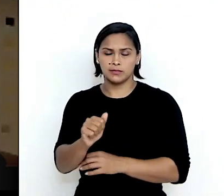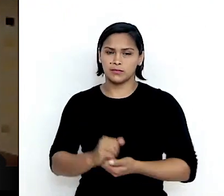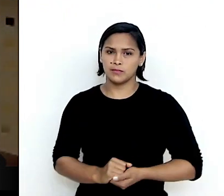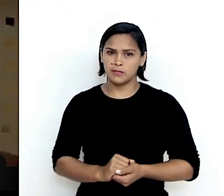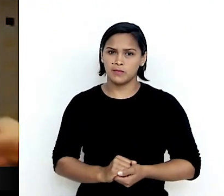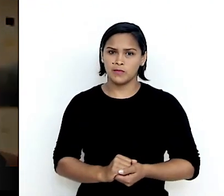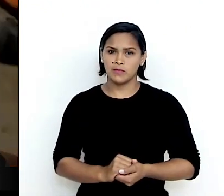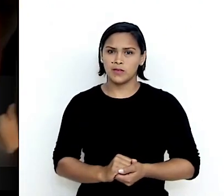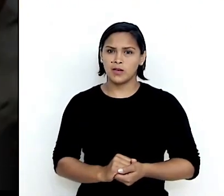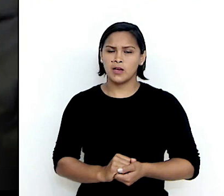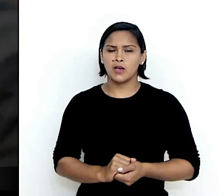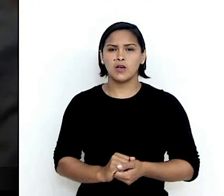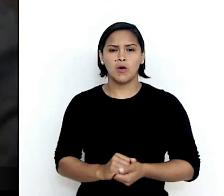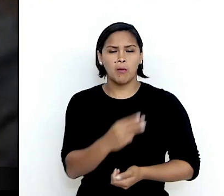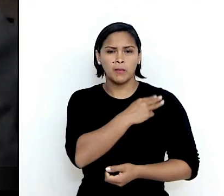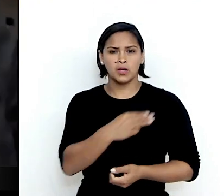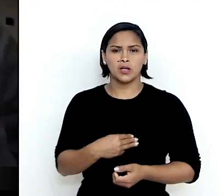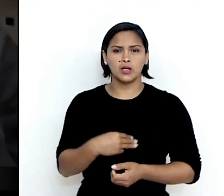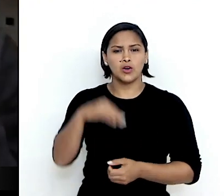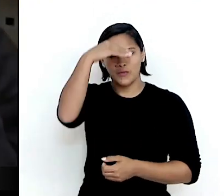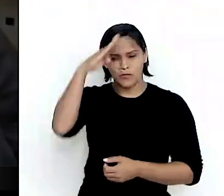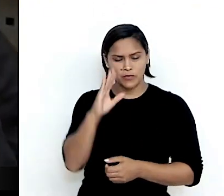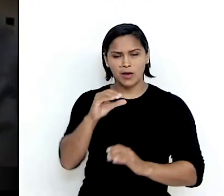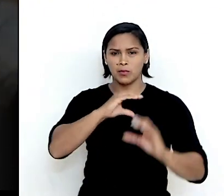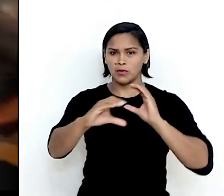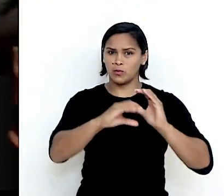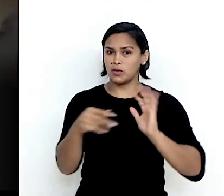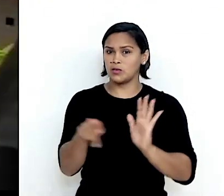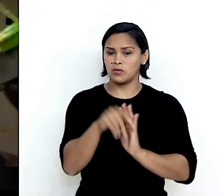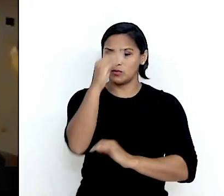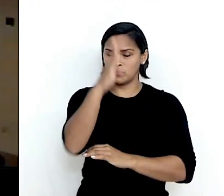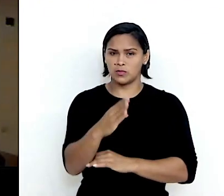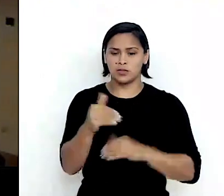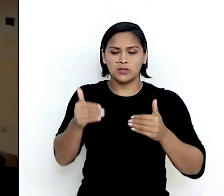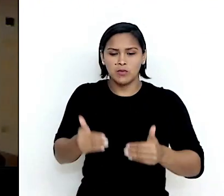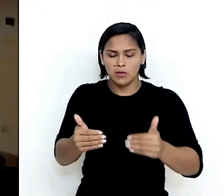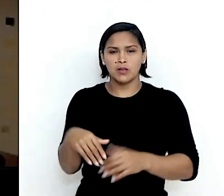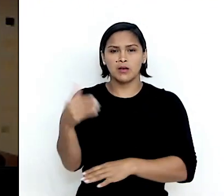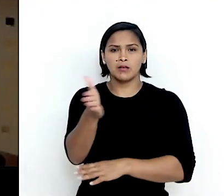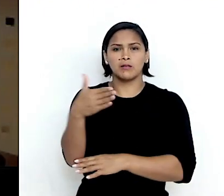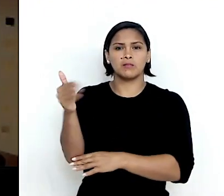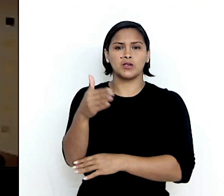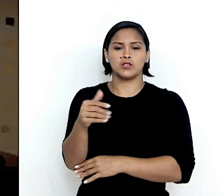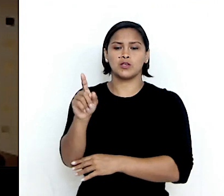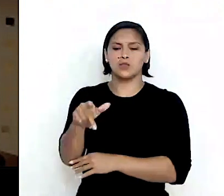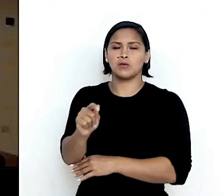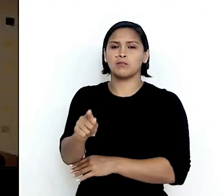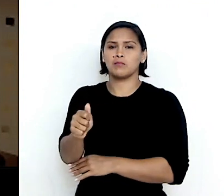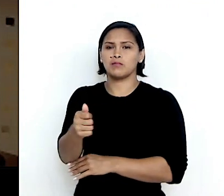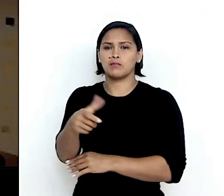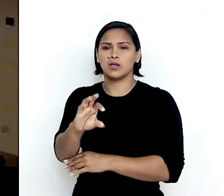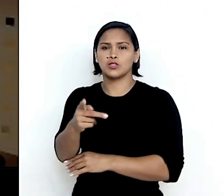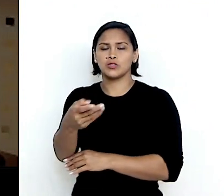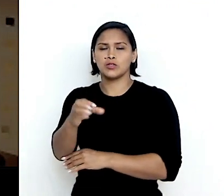ministro Fabio Faria de Telecomunicaciones, a los embajadores Schmidt y Pacheco y a la subsecretaria Pamela Guidi y